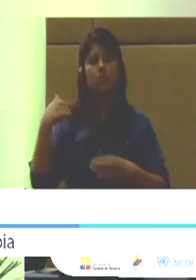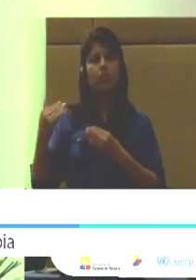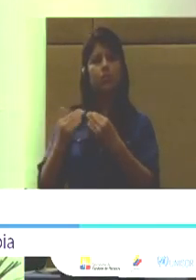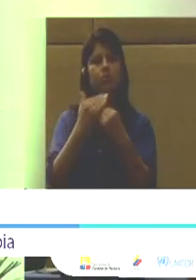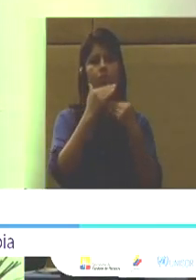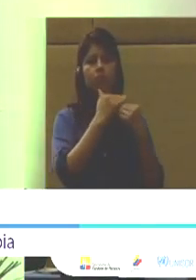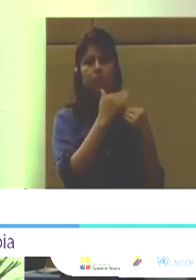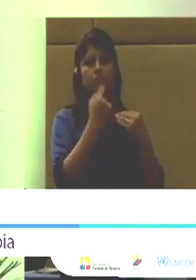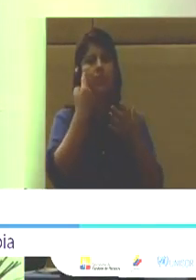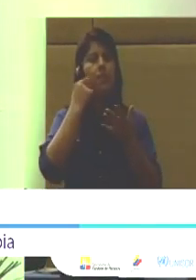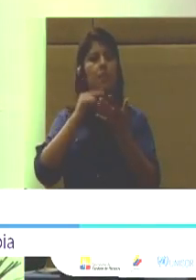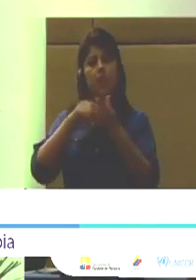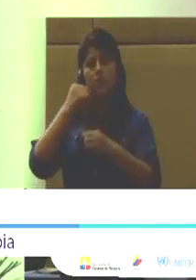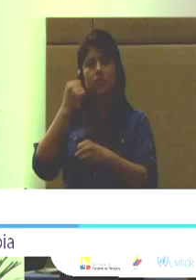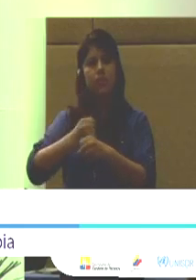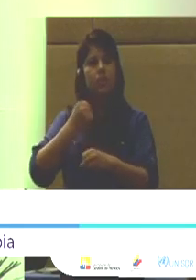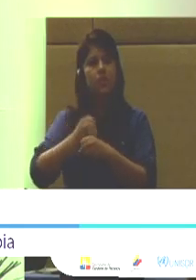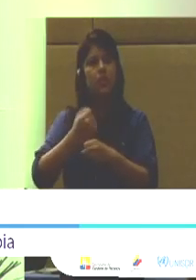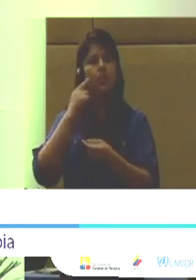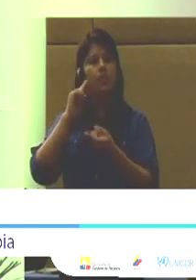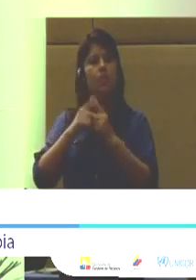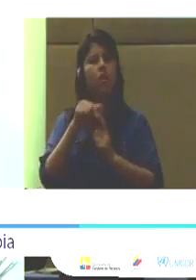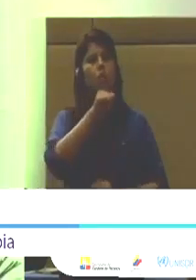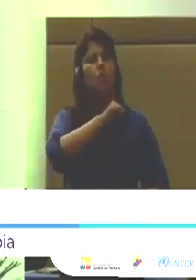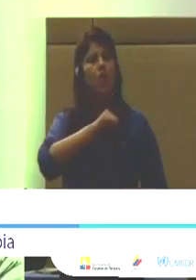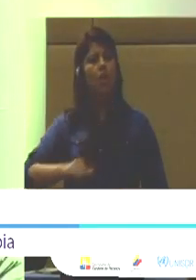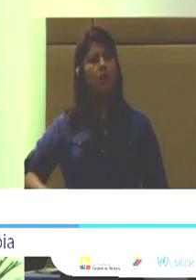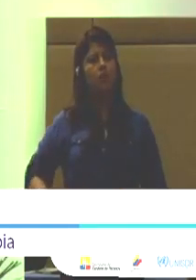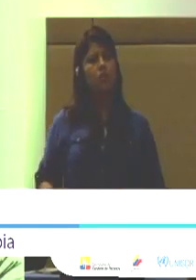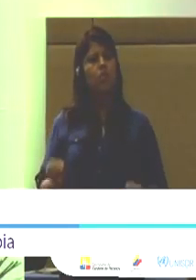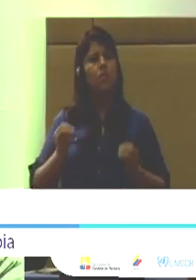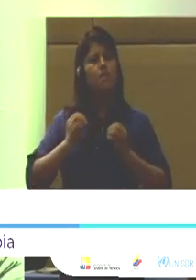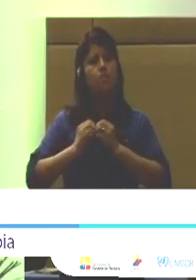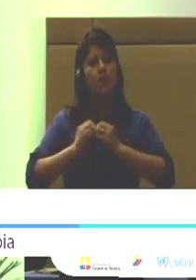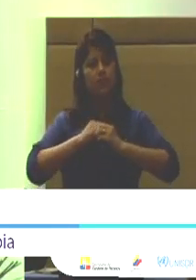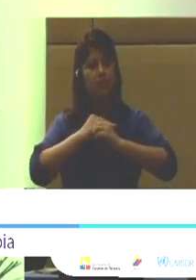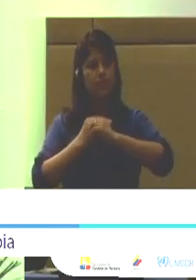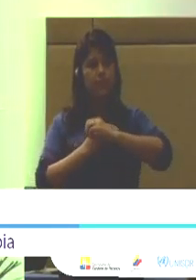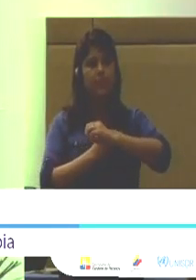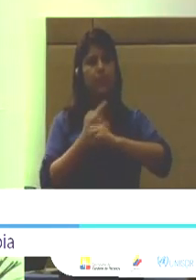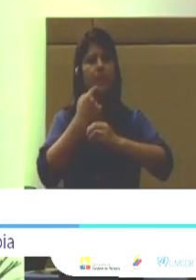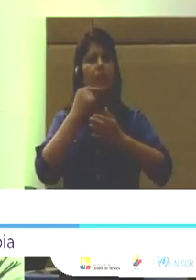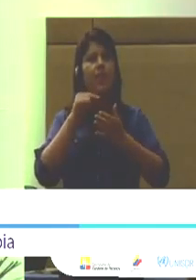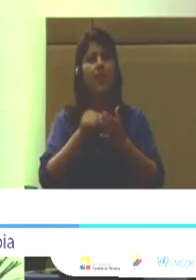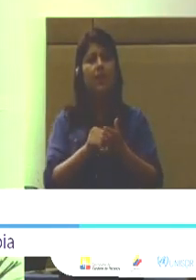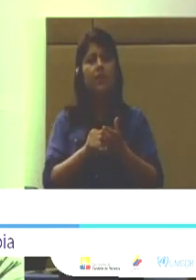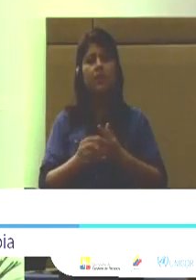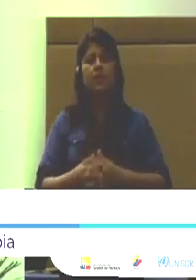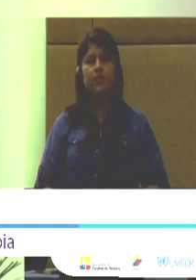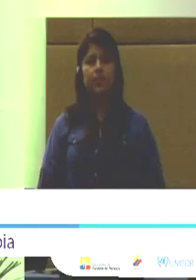a que trabajemos por una actitud más emprendedora en lo que...